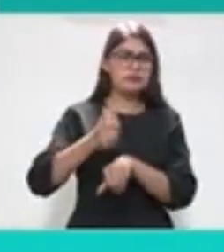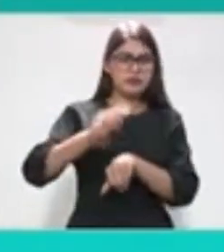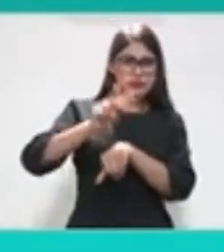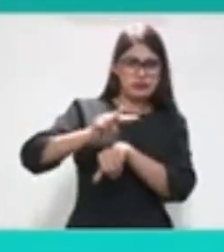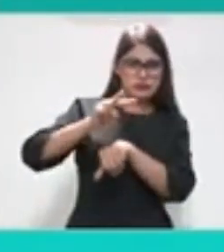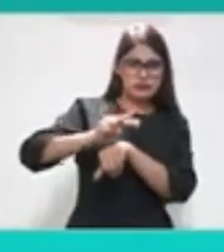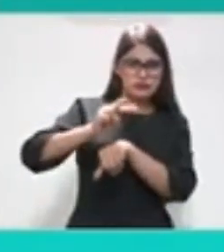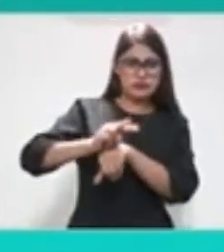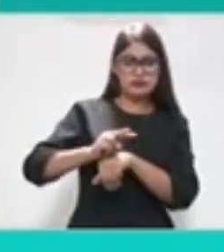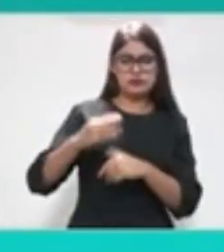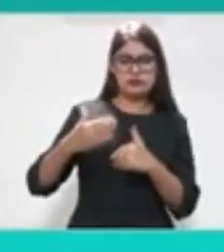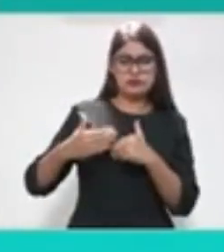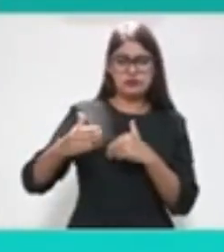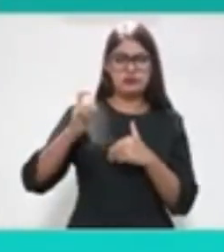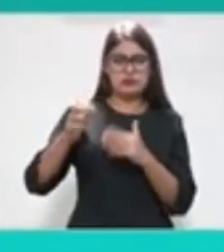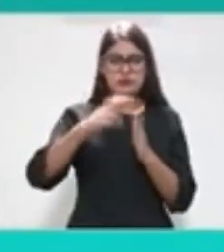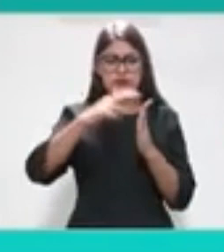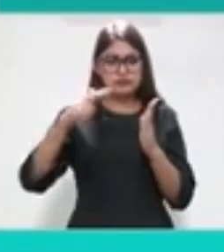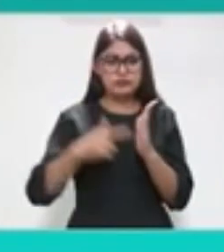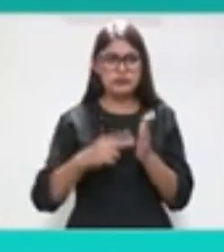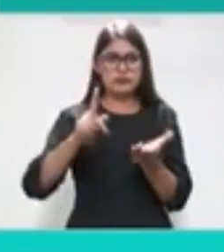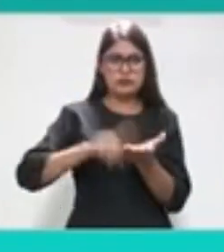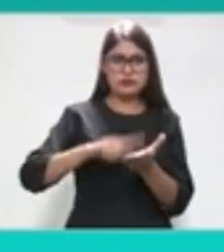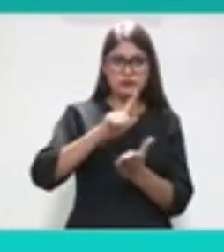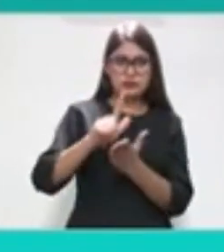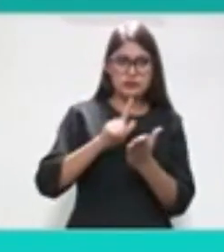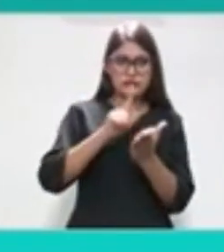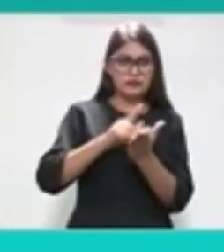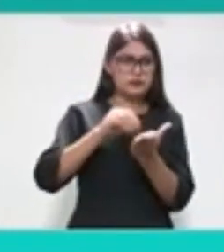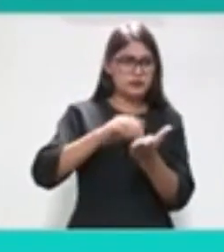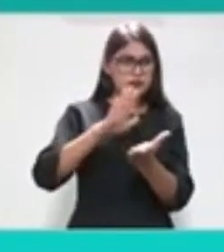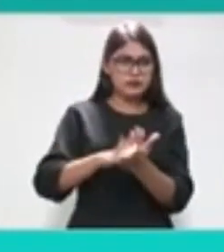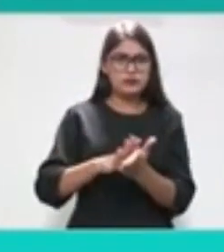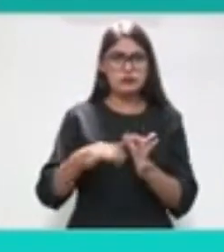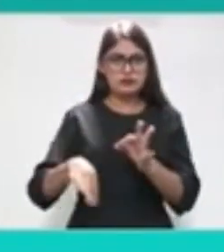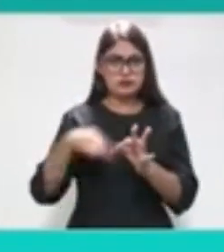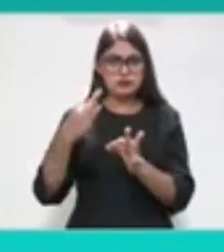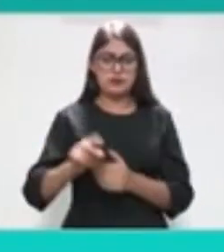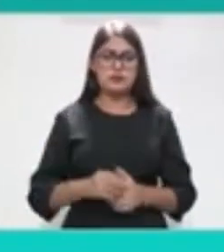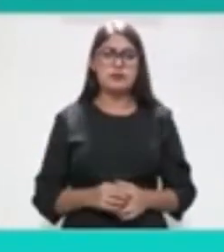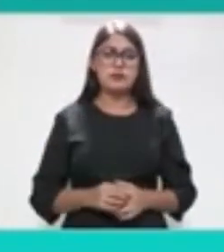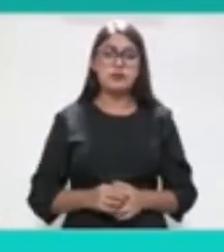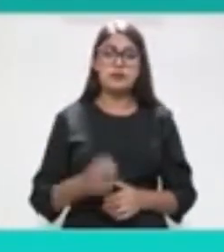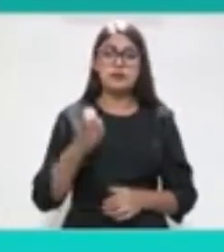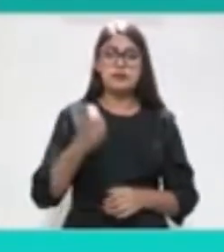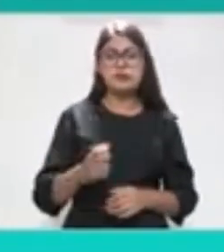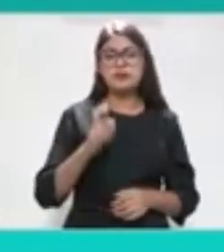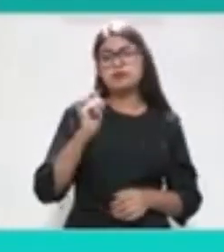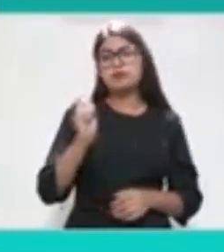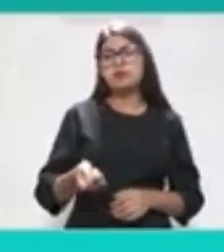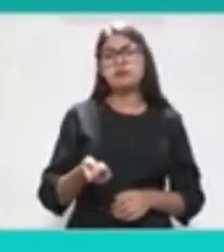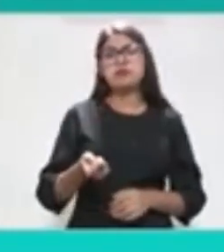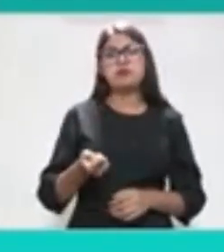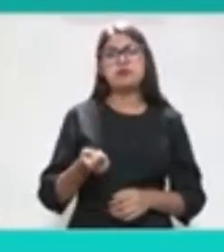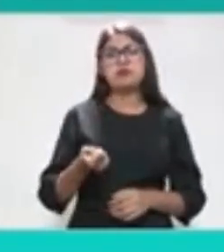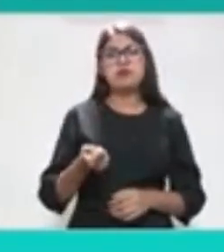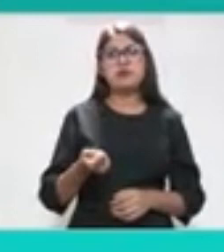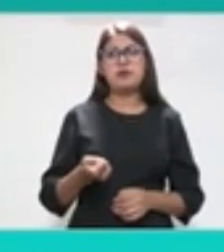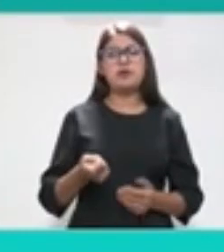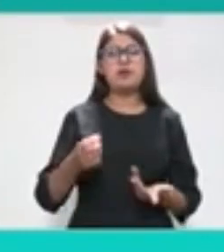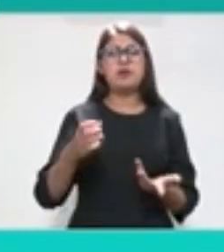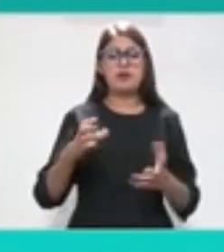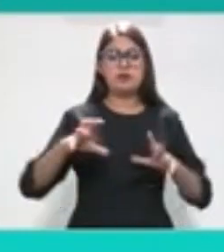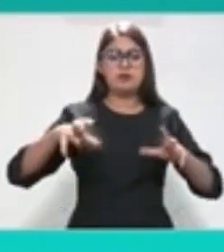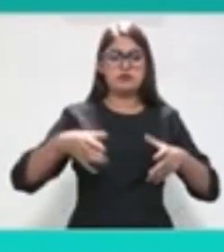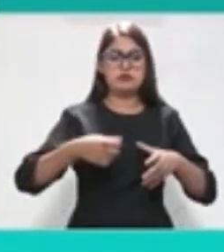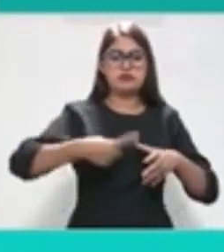democracia y acatar las reglas establecidas en las leyes aplicables es un imperativo. En razón de lo anterior, que es dable